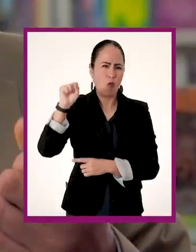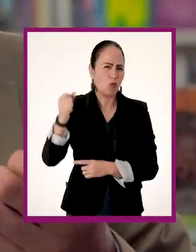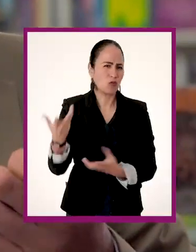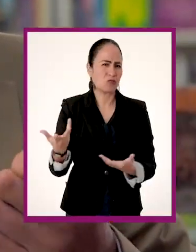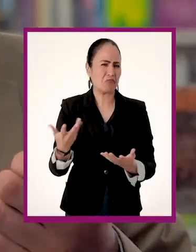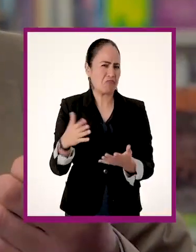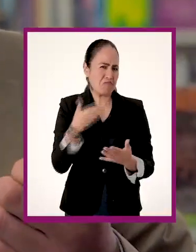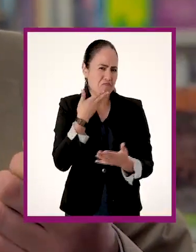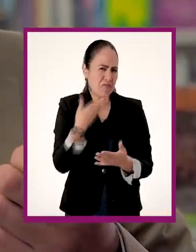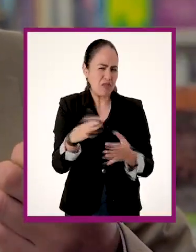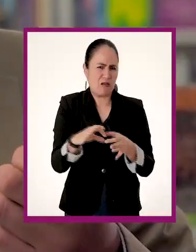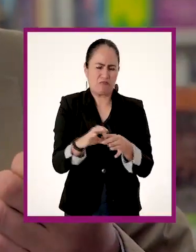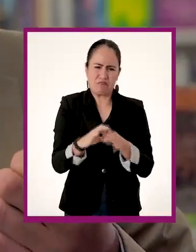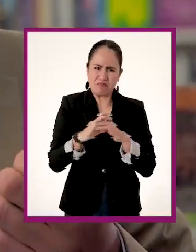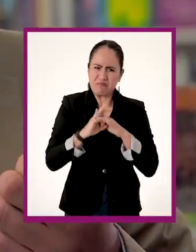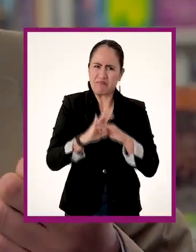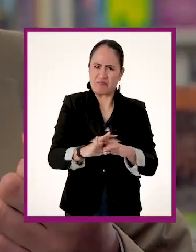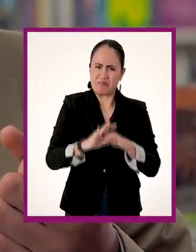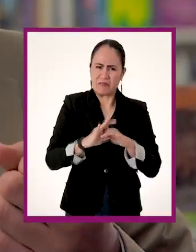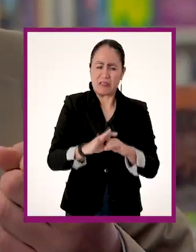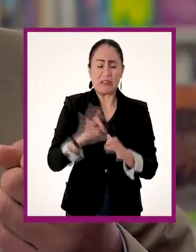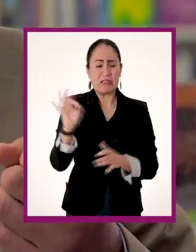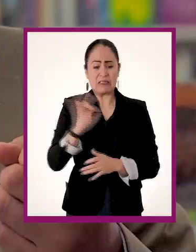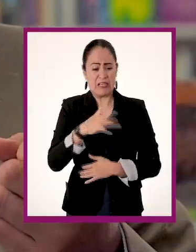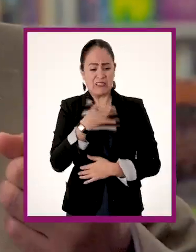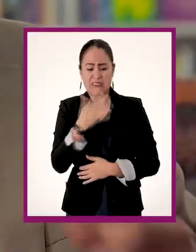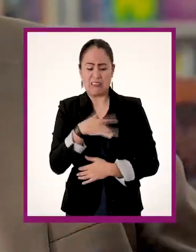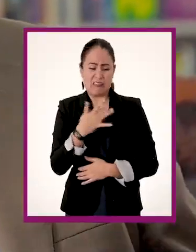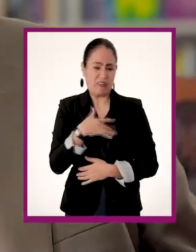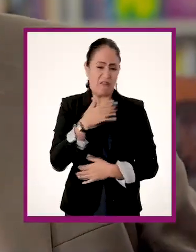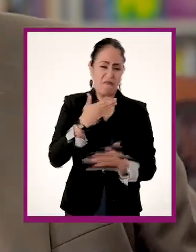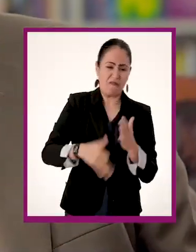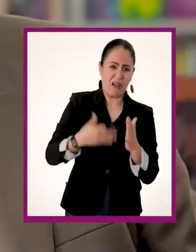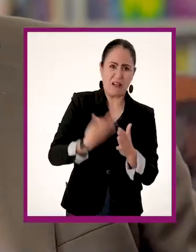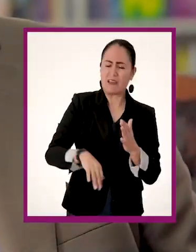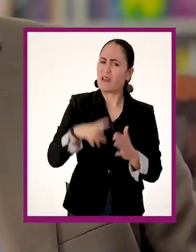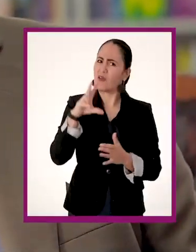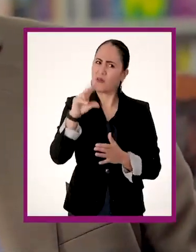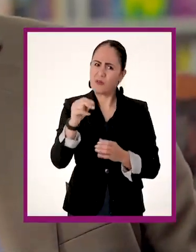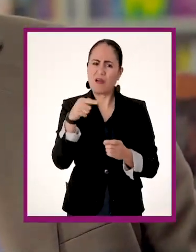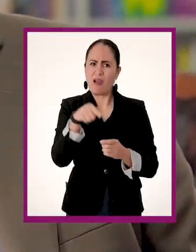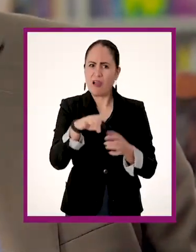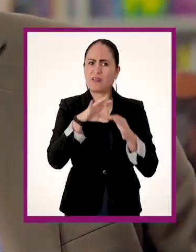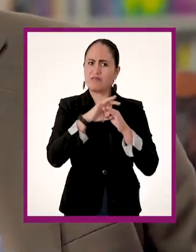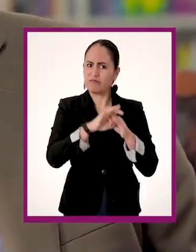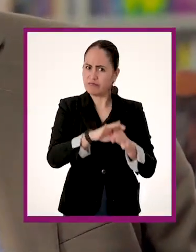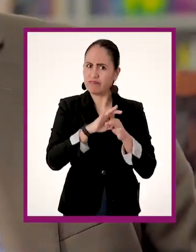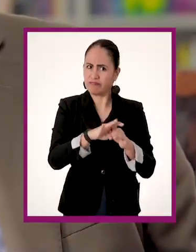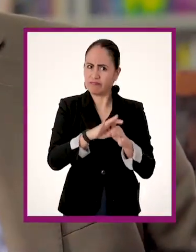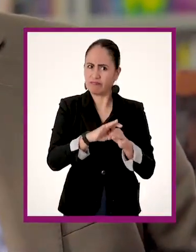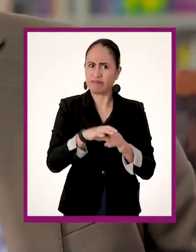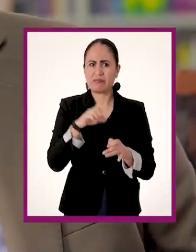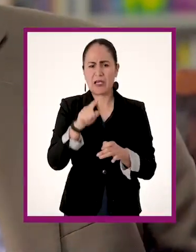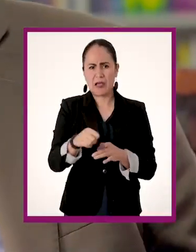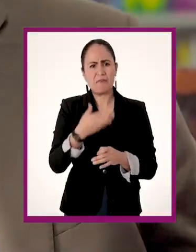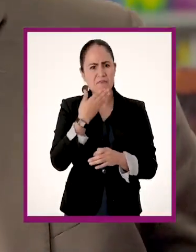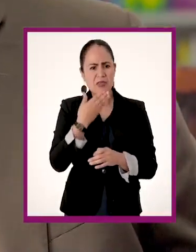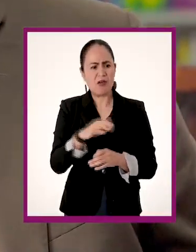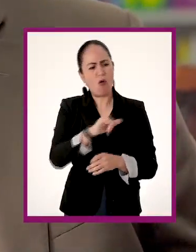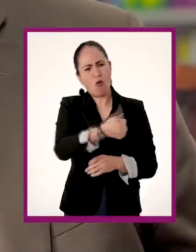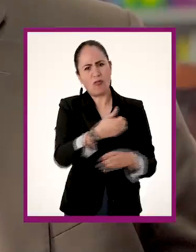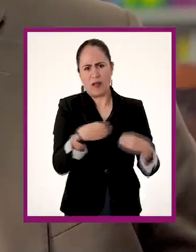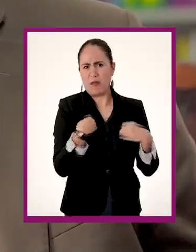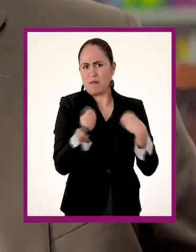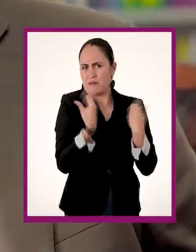y a un desorden y a una falta de sentido. Al contrario, es una un forma sentido de humano de vida claro, que nos muestra otra